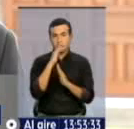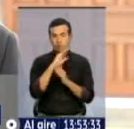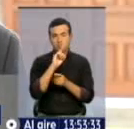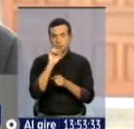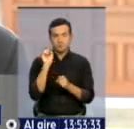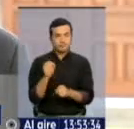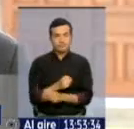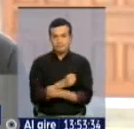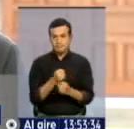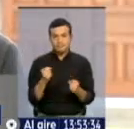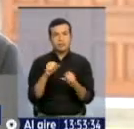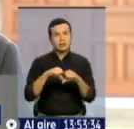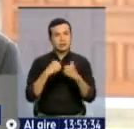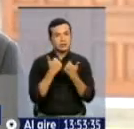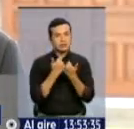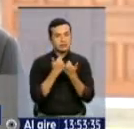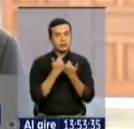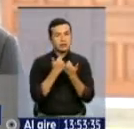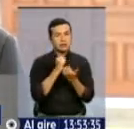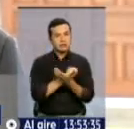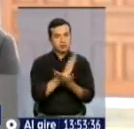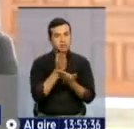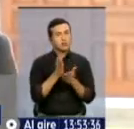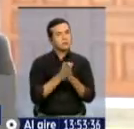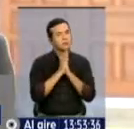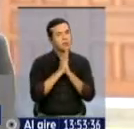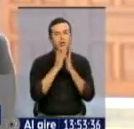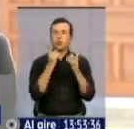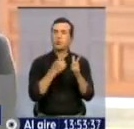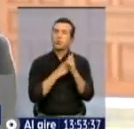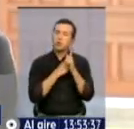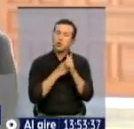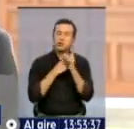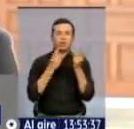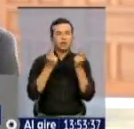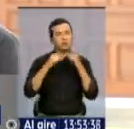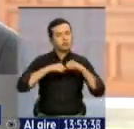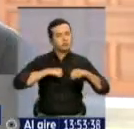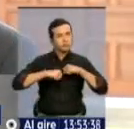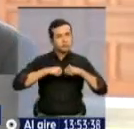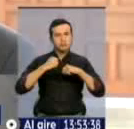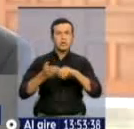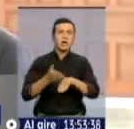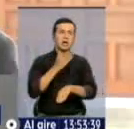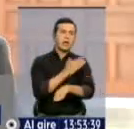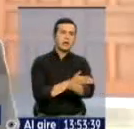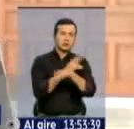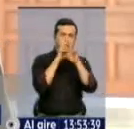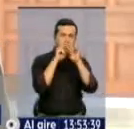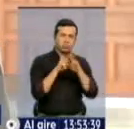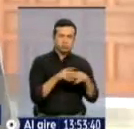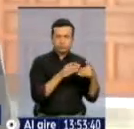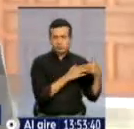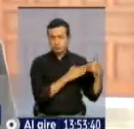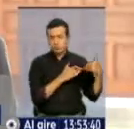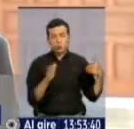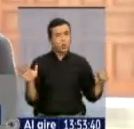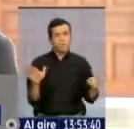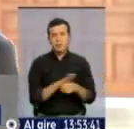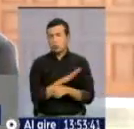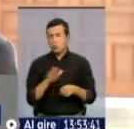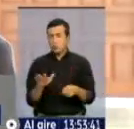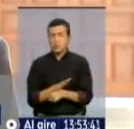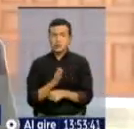tanto le hemos pedido a la Asamblea Nacional que tramiten urgentemente para nosotros poder reconstituir un conjunto